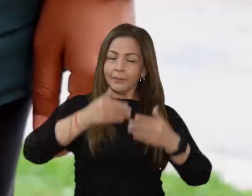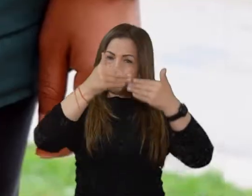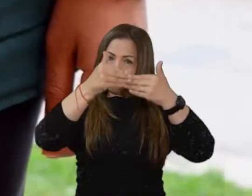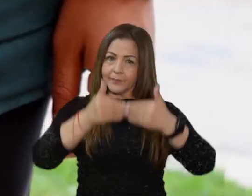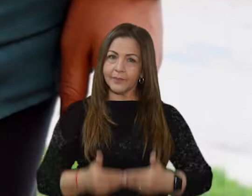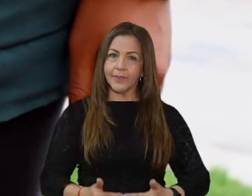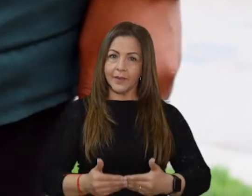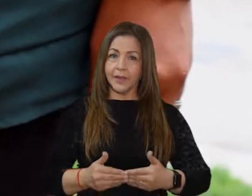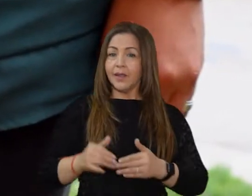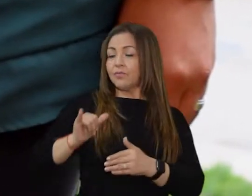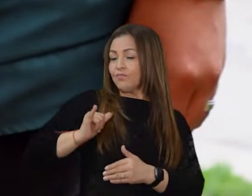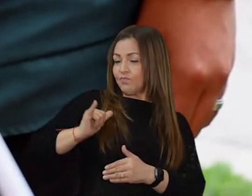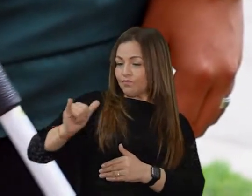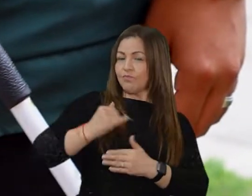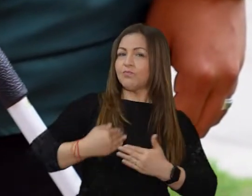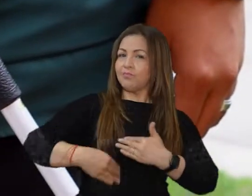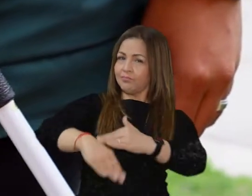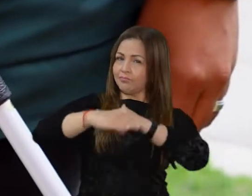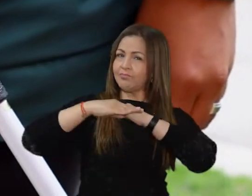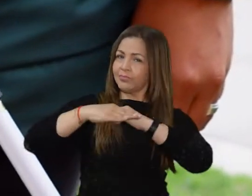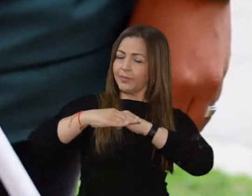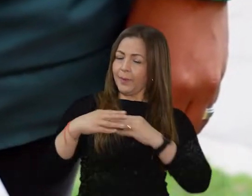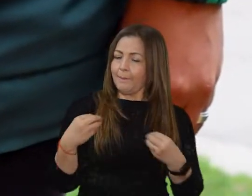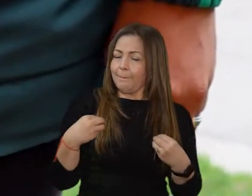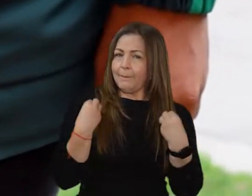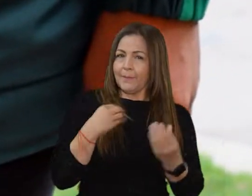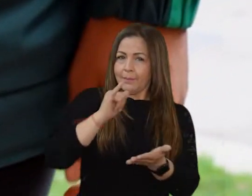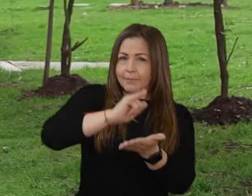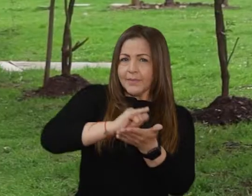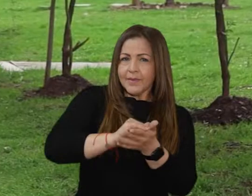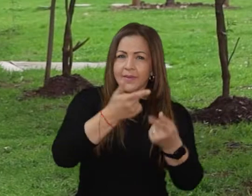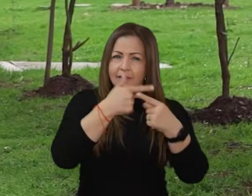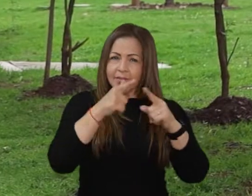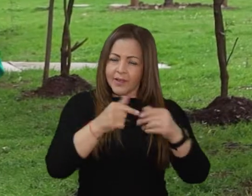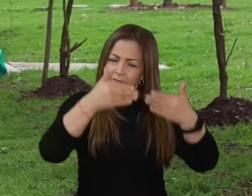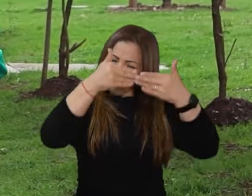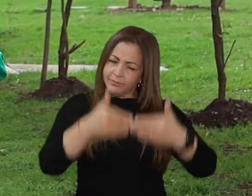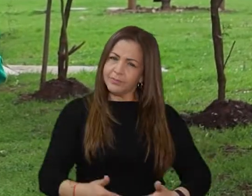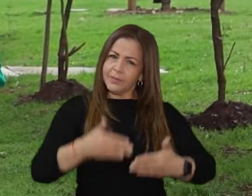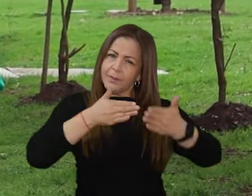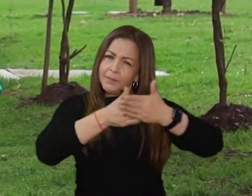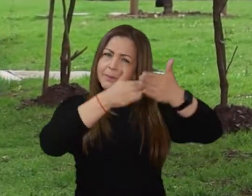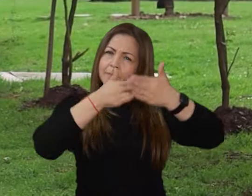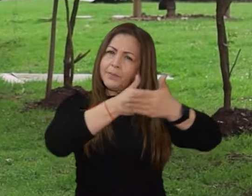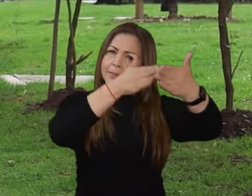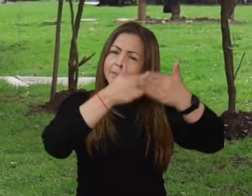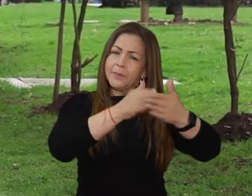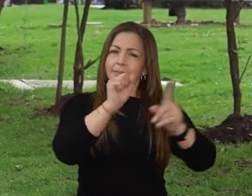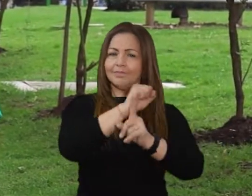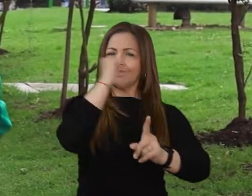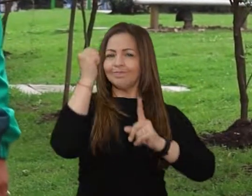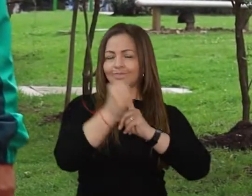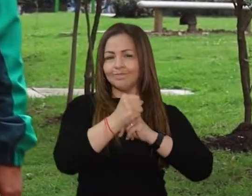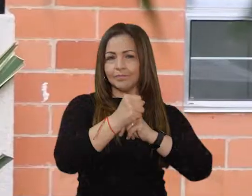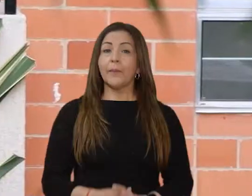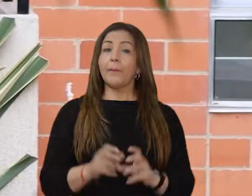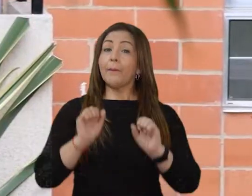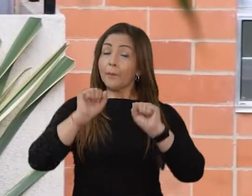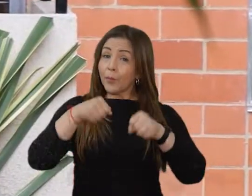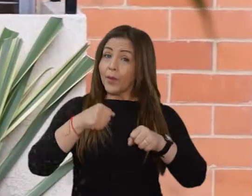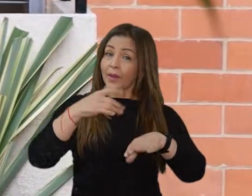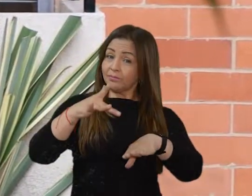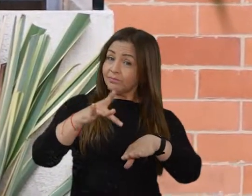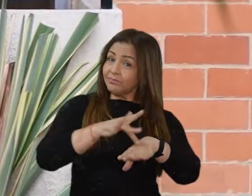que tienen discapacidades y que, al igual que yo, han vivido las diferentes barreras que pone la